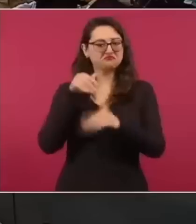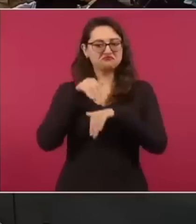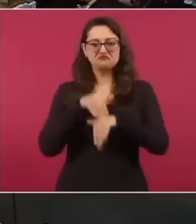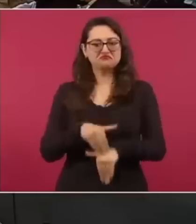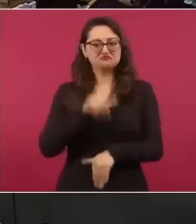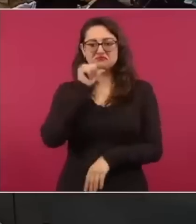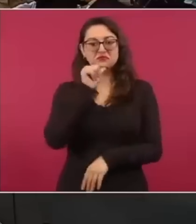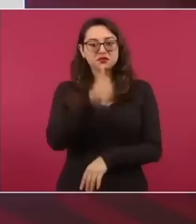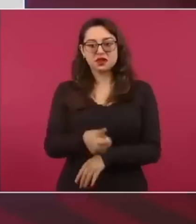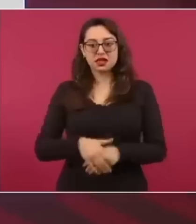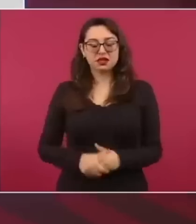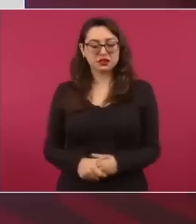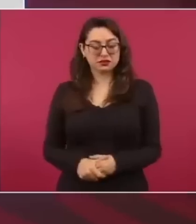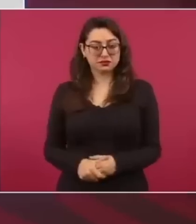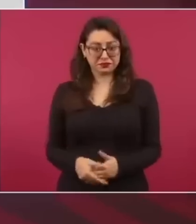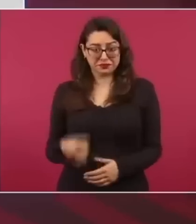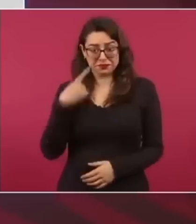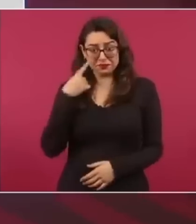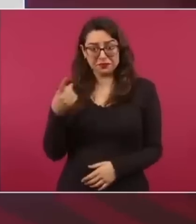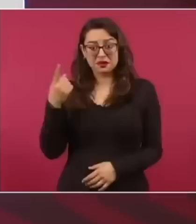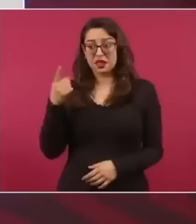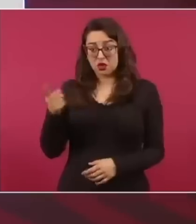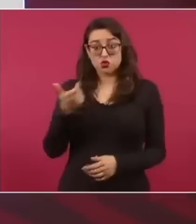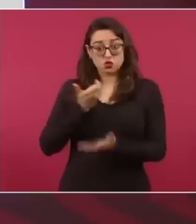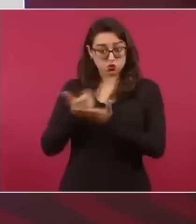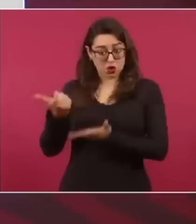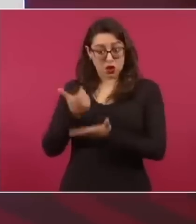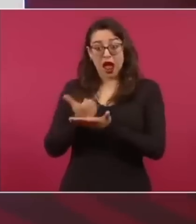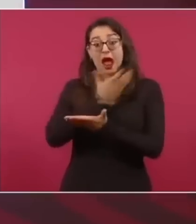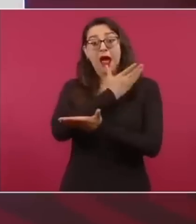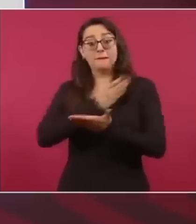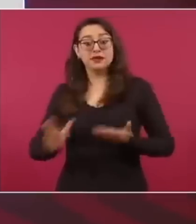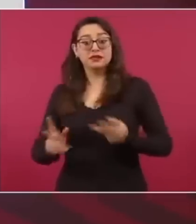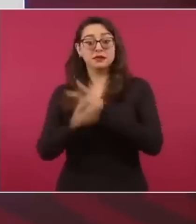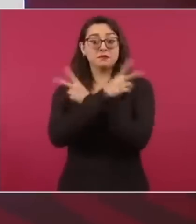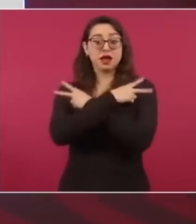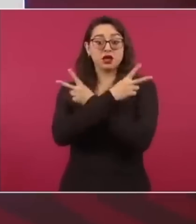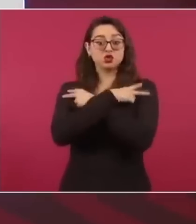primas vacacionales, 95 mil pesos,